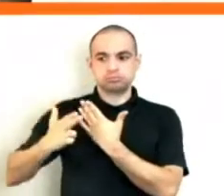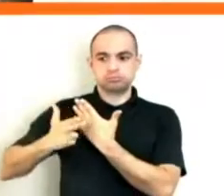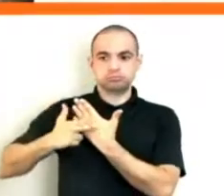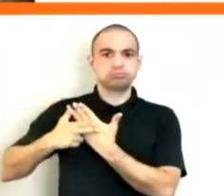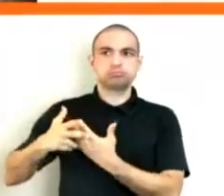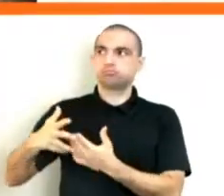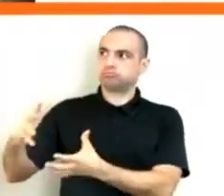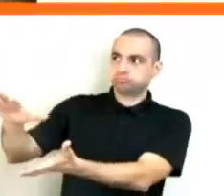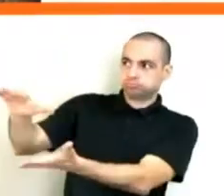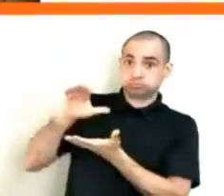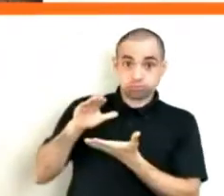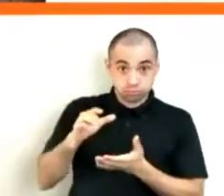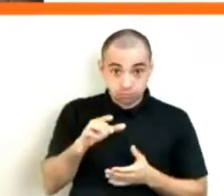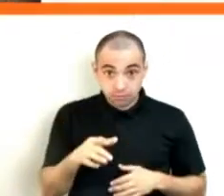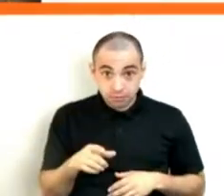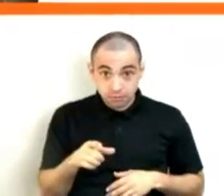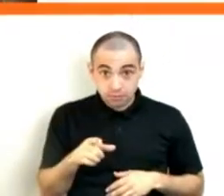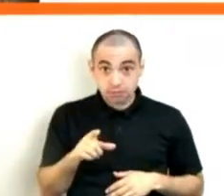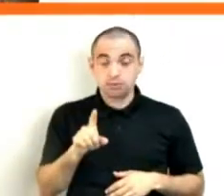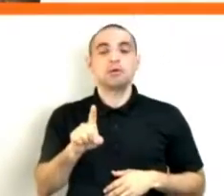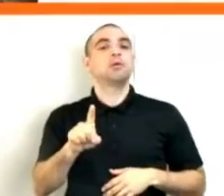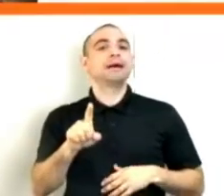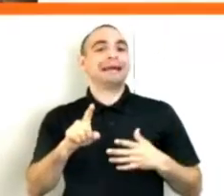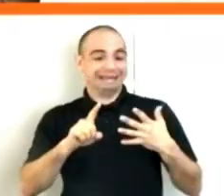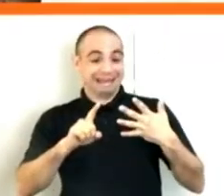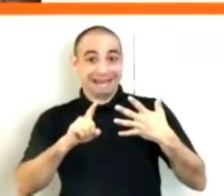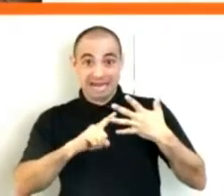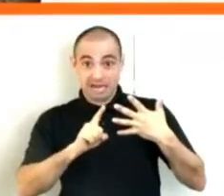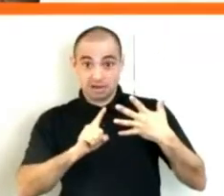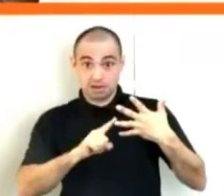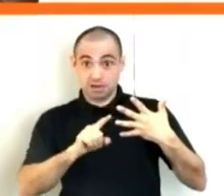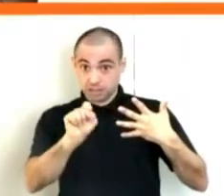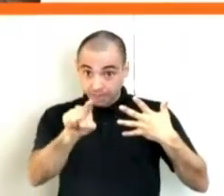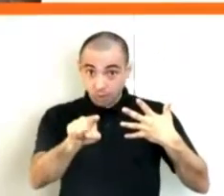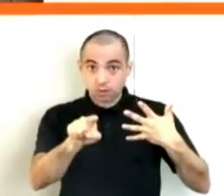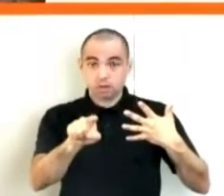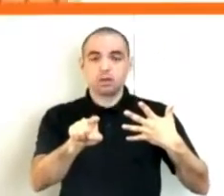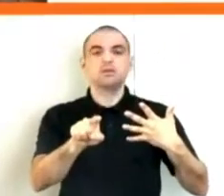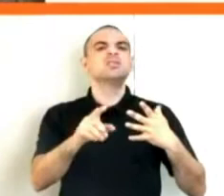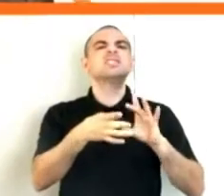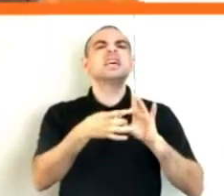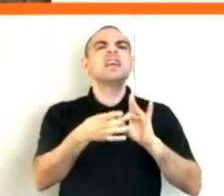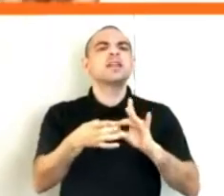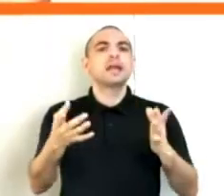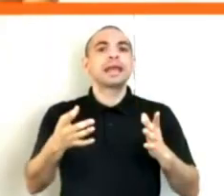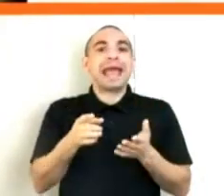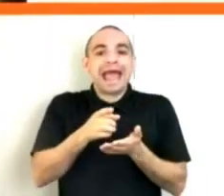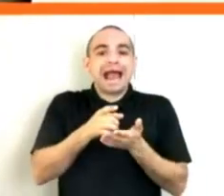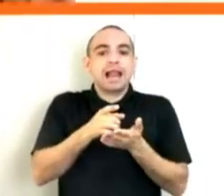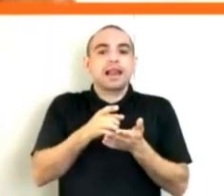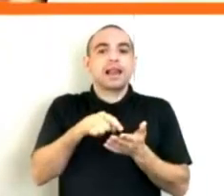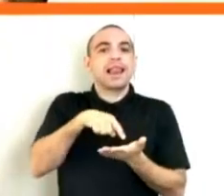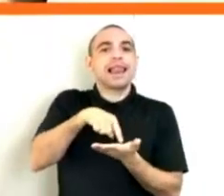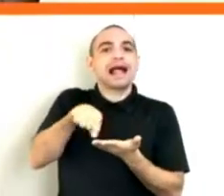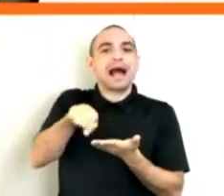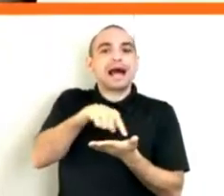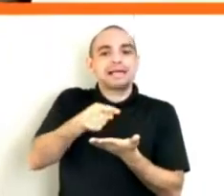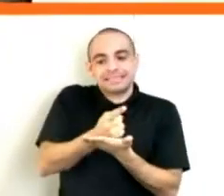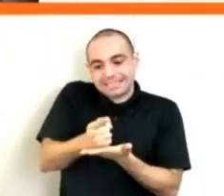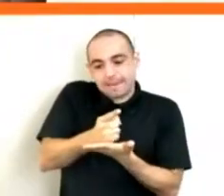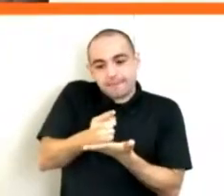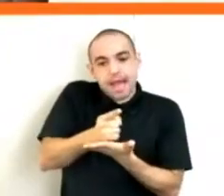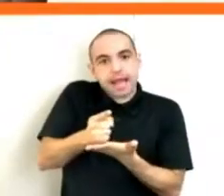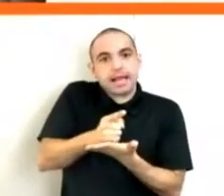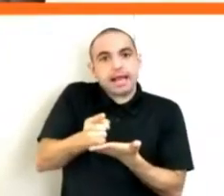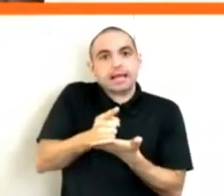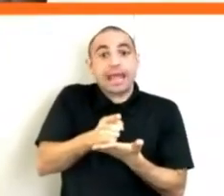tercera pregunta de recibió pagos de vacaciones o enfermedades no reportadas, se está refiriendo a esas semanas que le aparecen con fechas